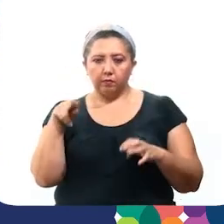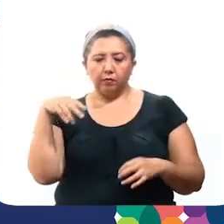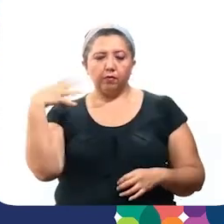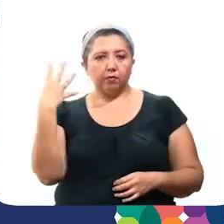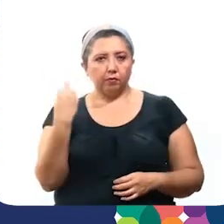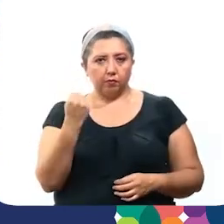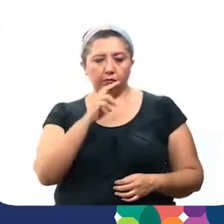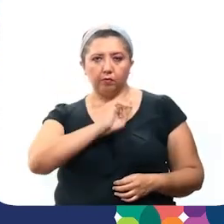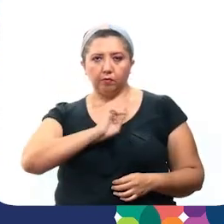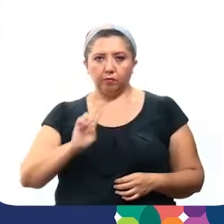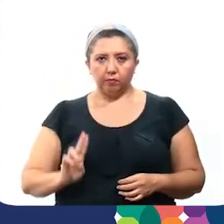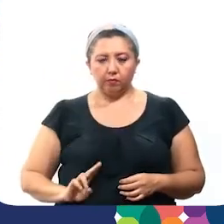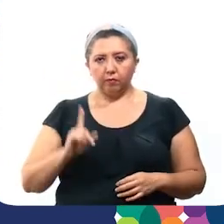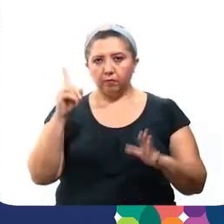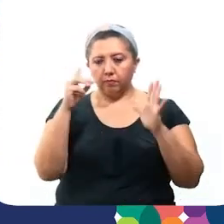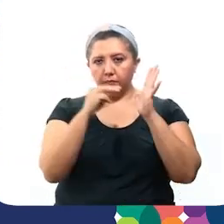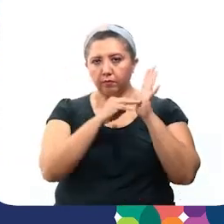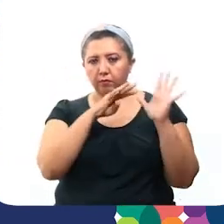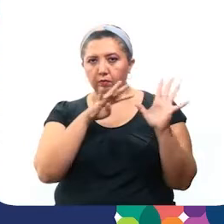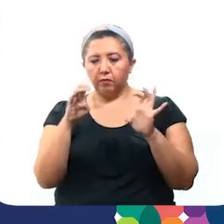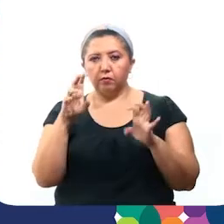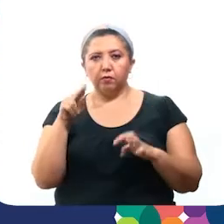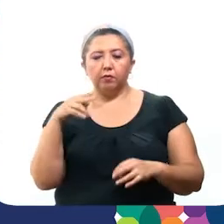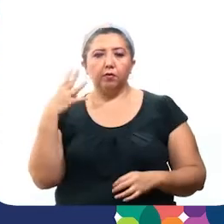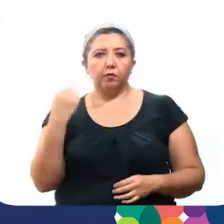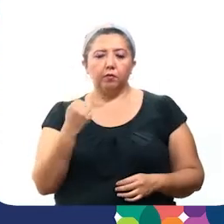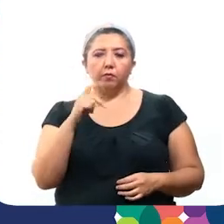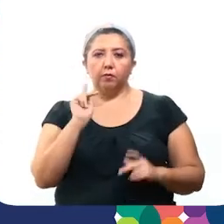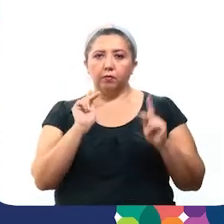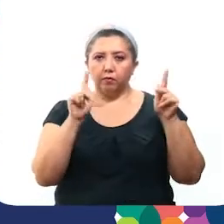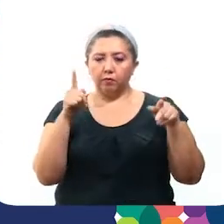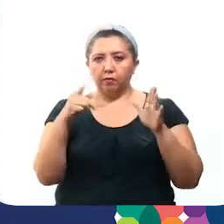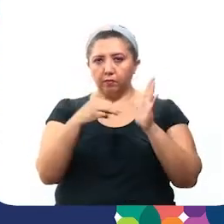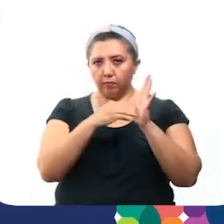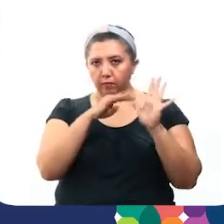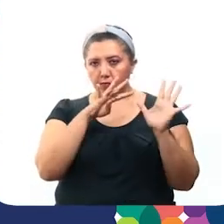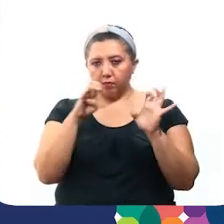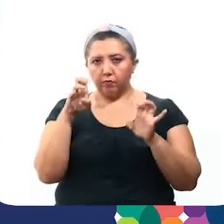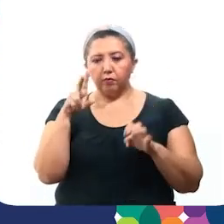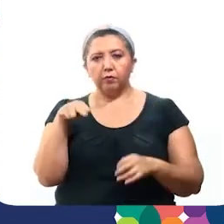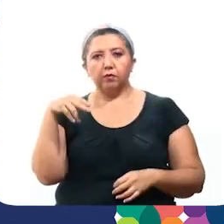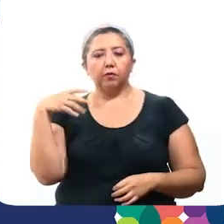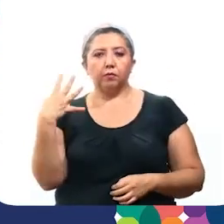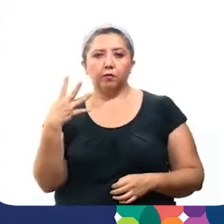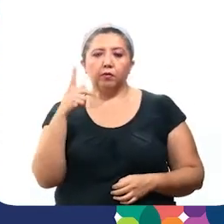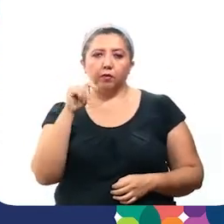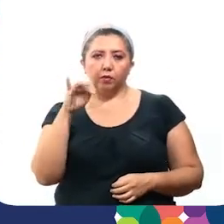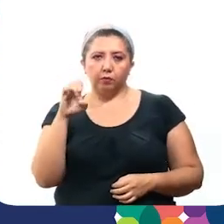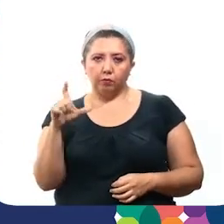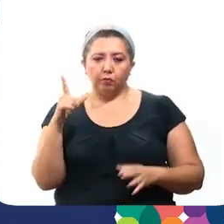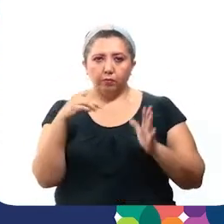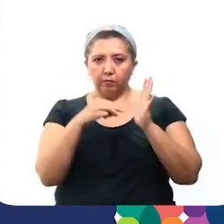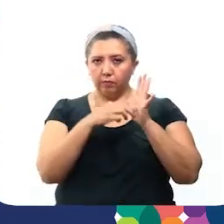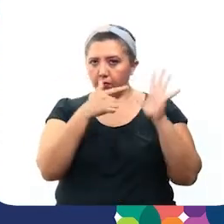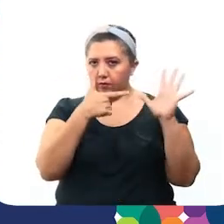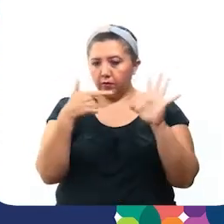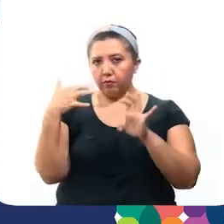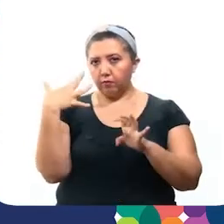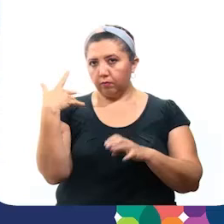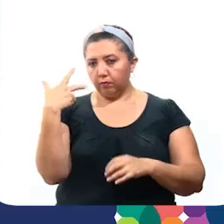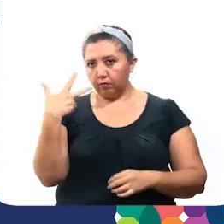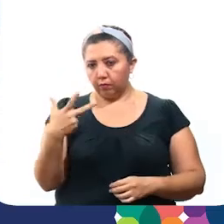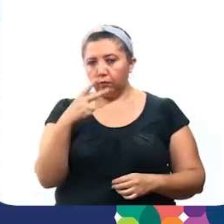1.989, Humán, 1.989, Progreso, 1.984, Ticul,